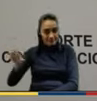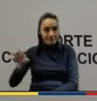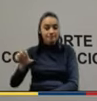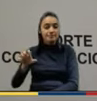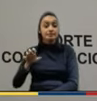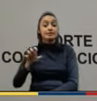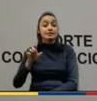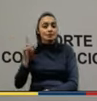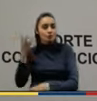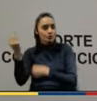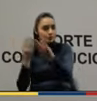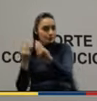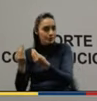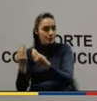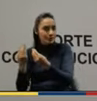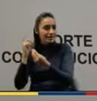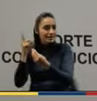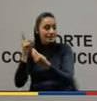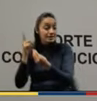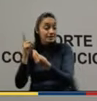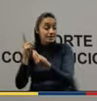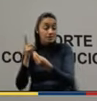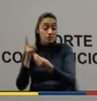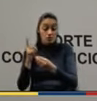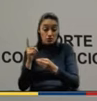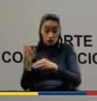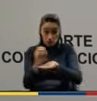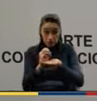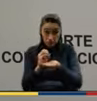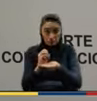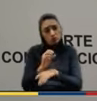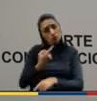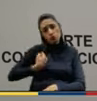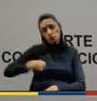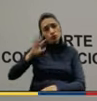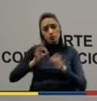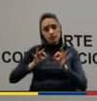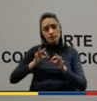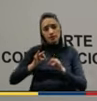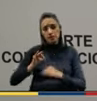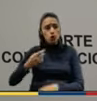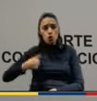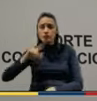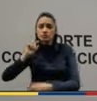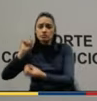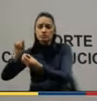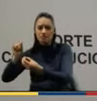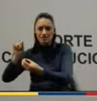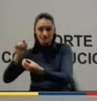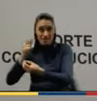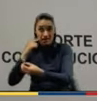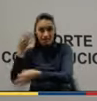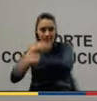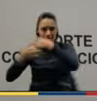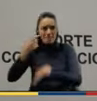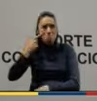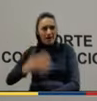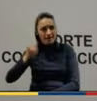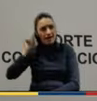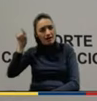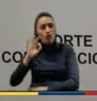Escazú, transformándolas de órganos no judiciales y consultivos a entidades cuasi judiciales con pretensiones de